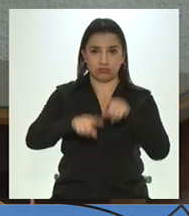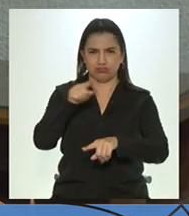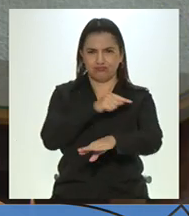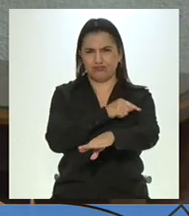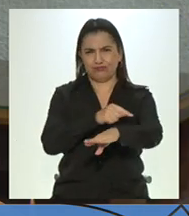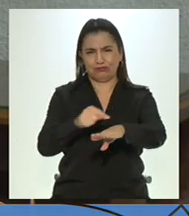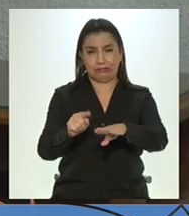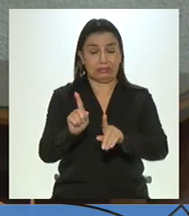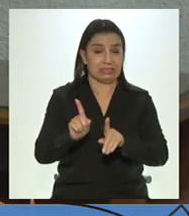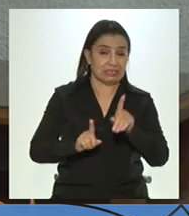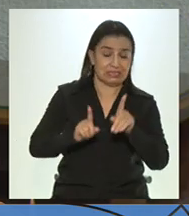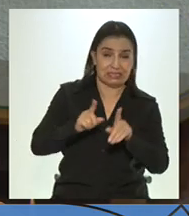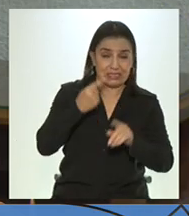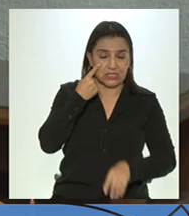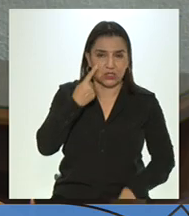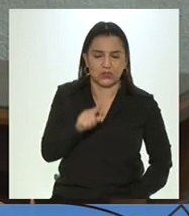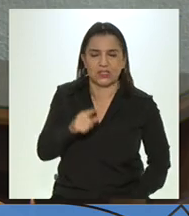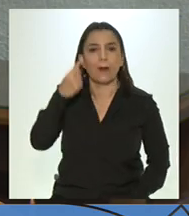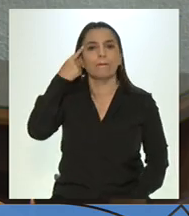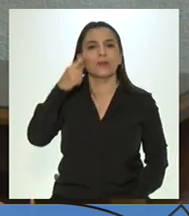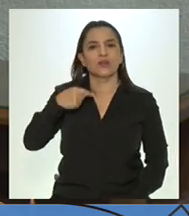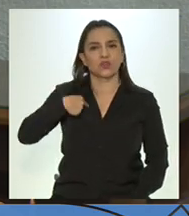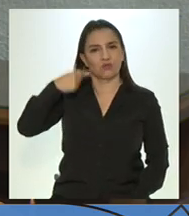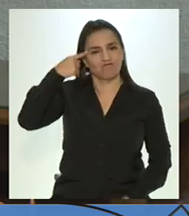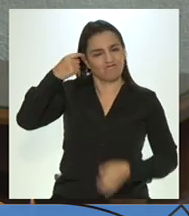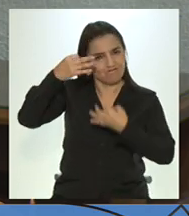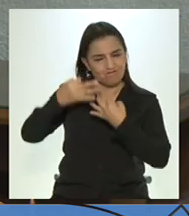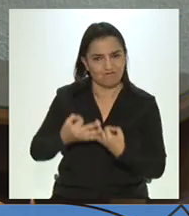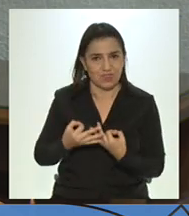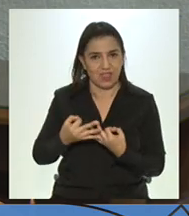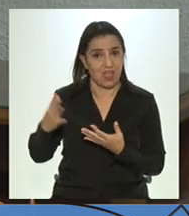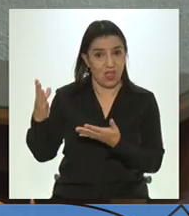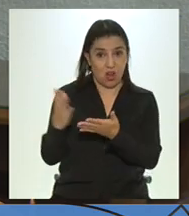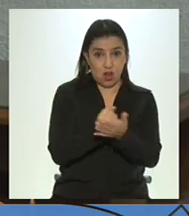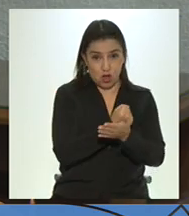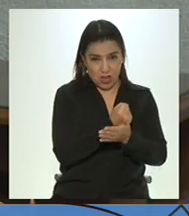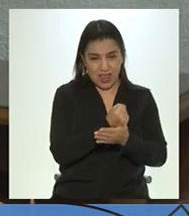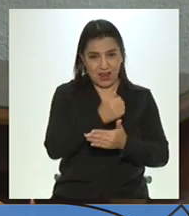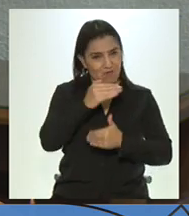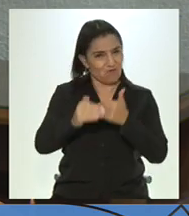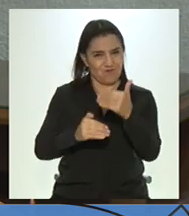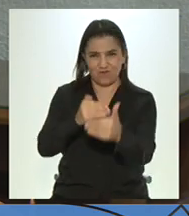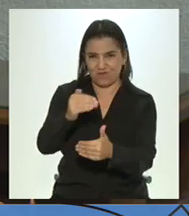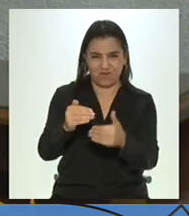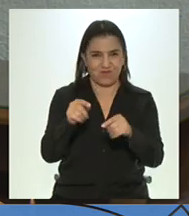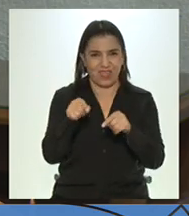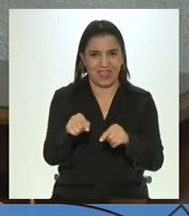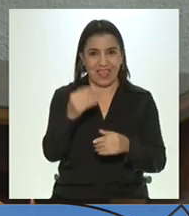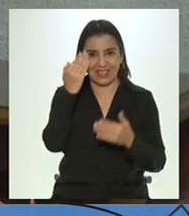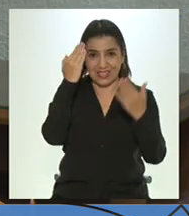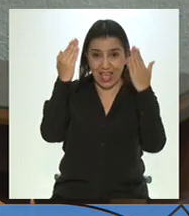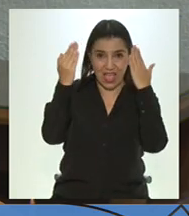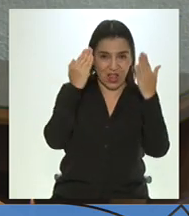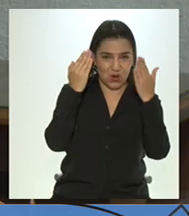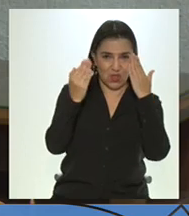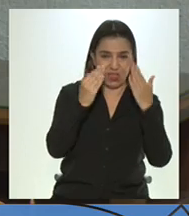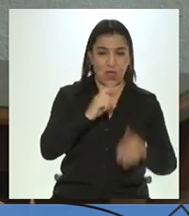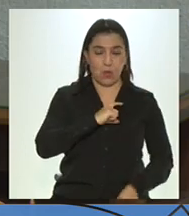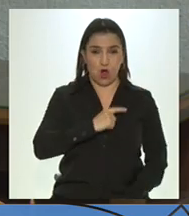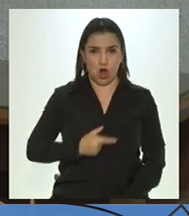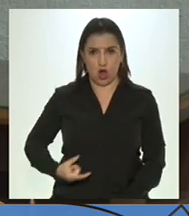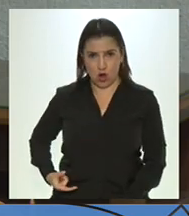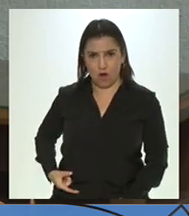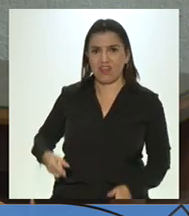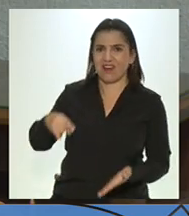desconocida pero tengo la convicción de que al final de esta travesía cuando saludemos al gobierno y al parlamento